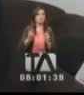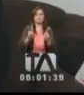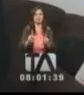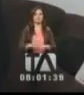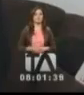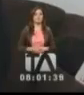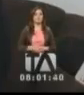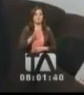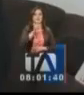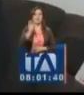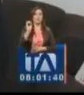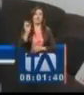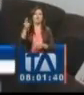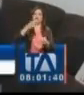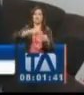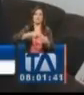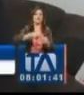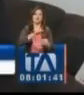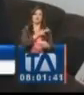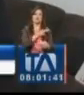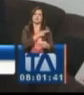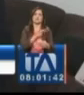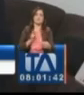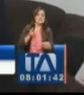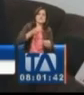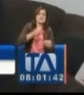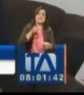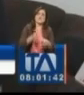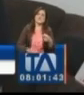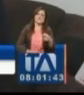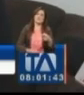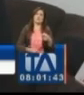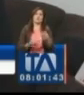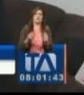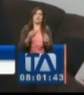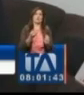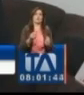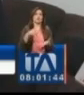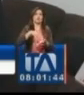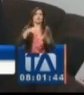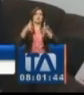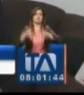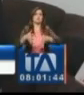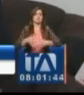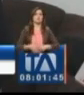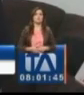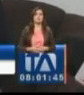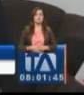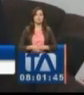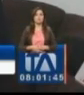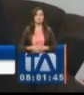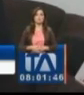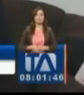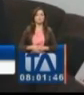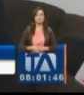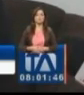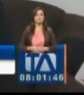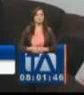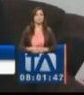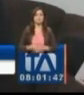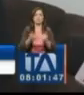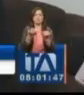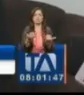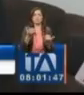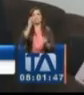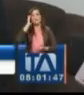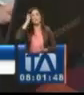solamente 50 cupos y él no logró entrar, como muchísimos otros no lograron entrar. Ahorita ya es